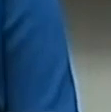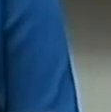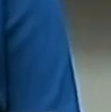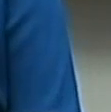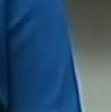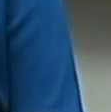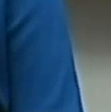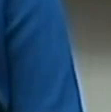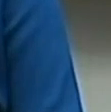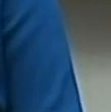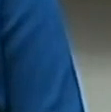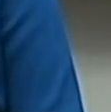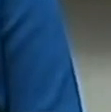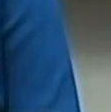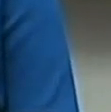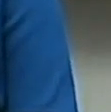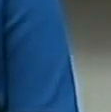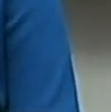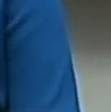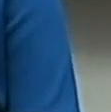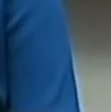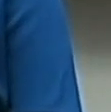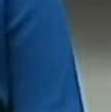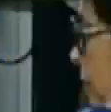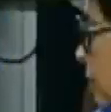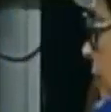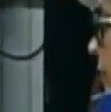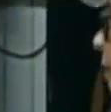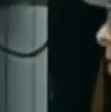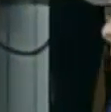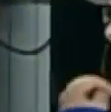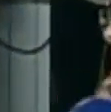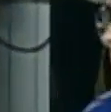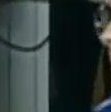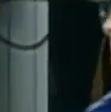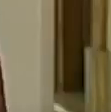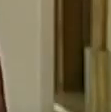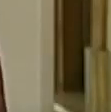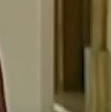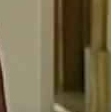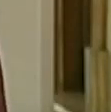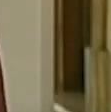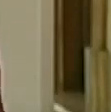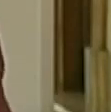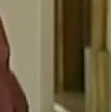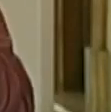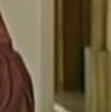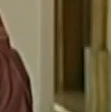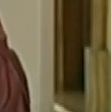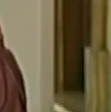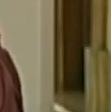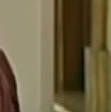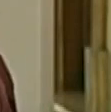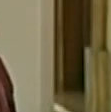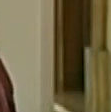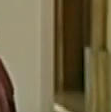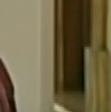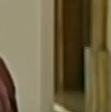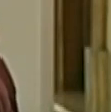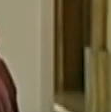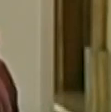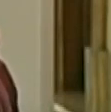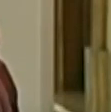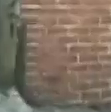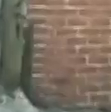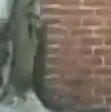El 13 de marzo, Venezuela anunció sus primeros casos. Las medidas no tardaron. El presidente Nicolás Maduro decretó la cuarentena,